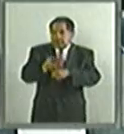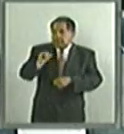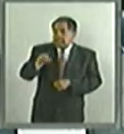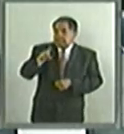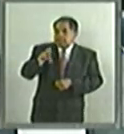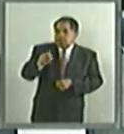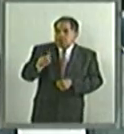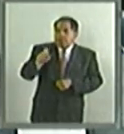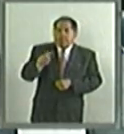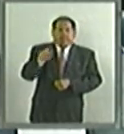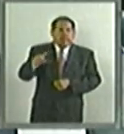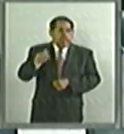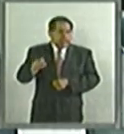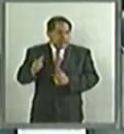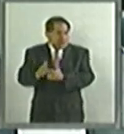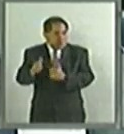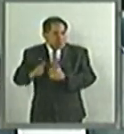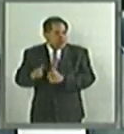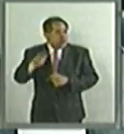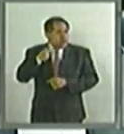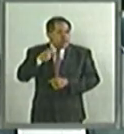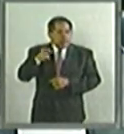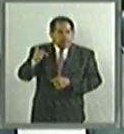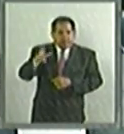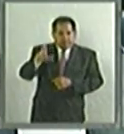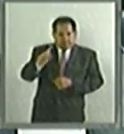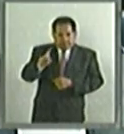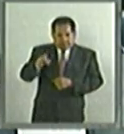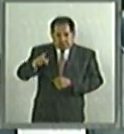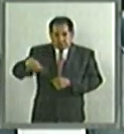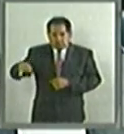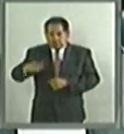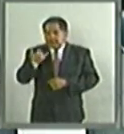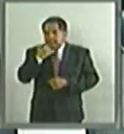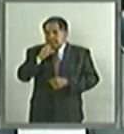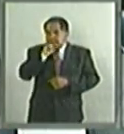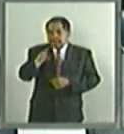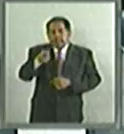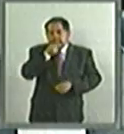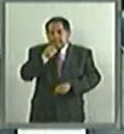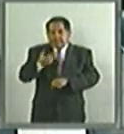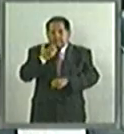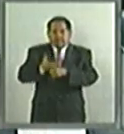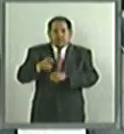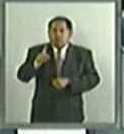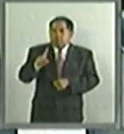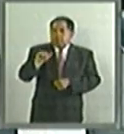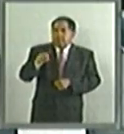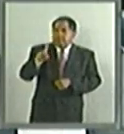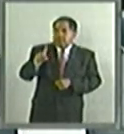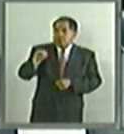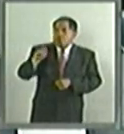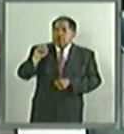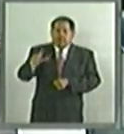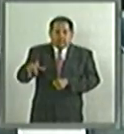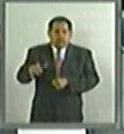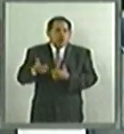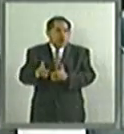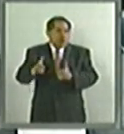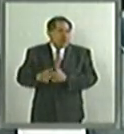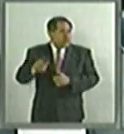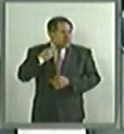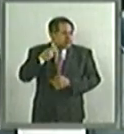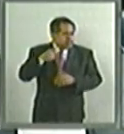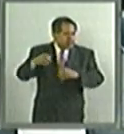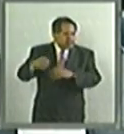Pedraza Chávez, del Grupo Parlamentario del Partido de la Revolución Democrática, y del secretario senador David Monreal Ávila, del Grupo